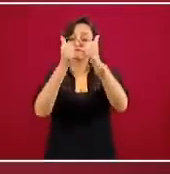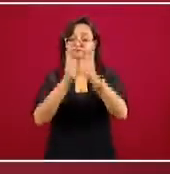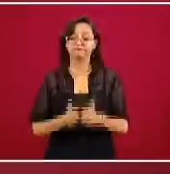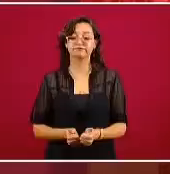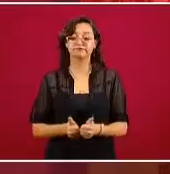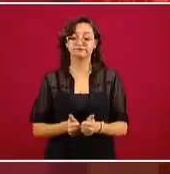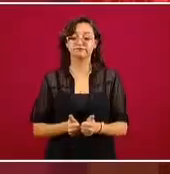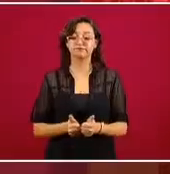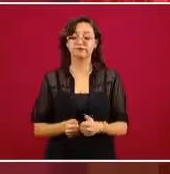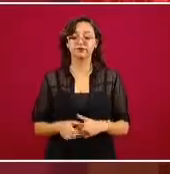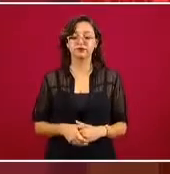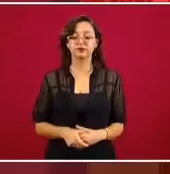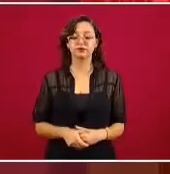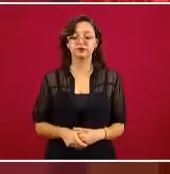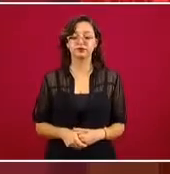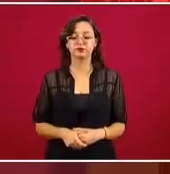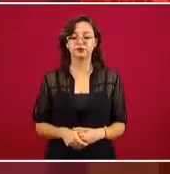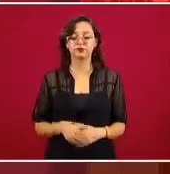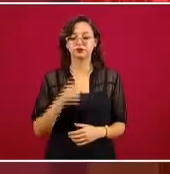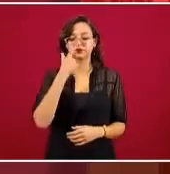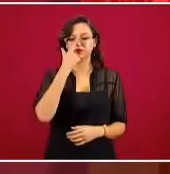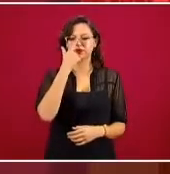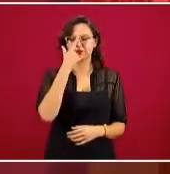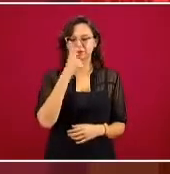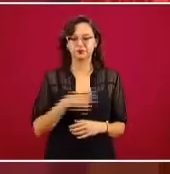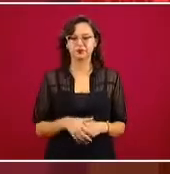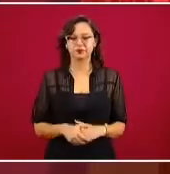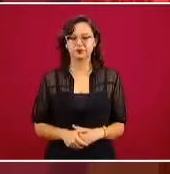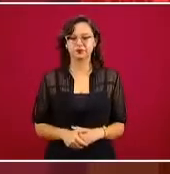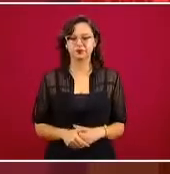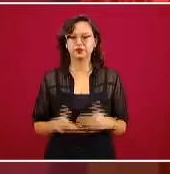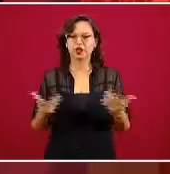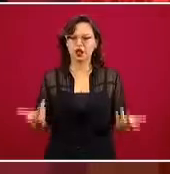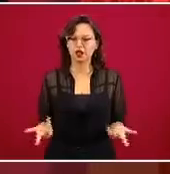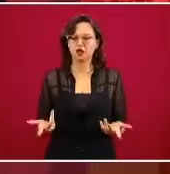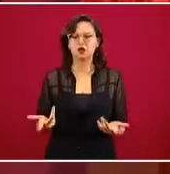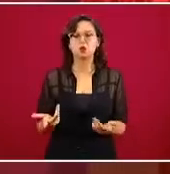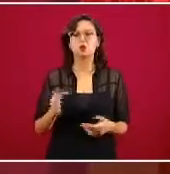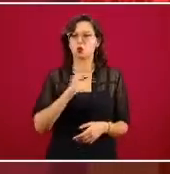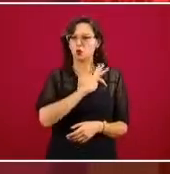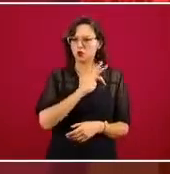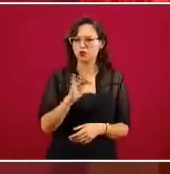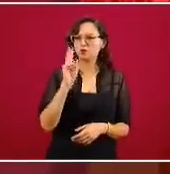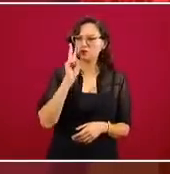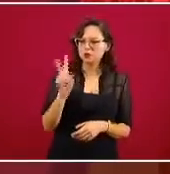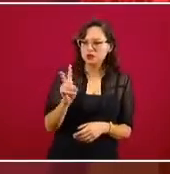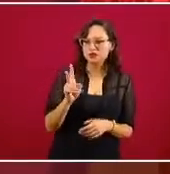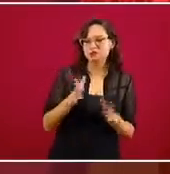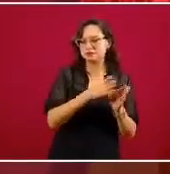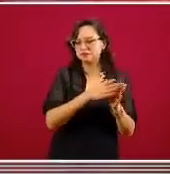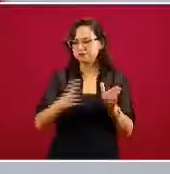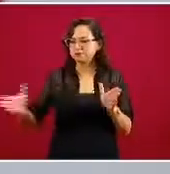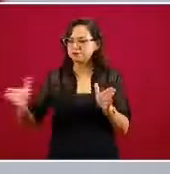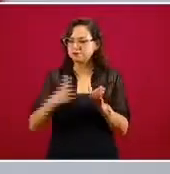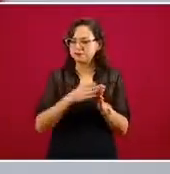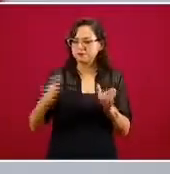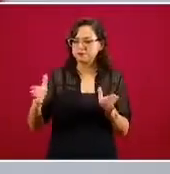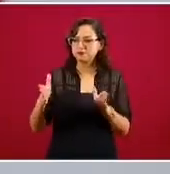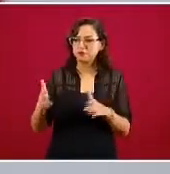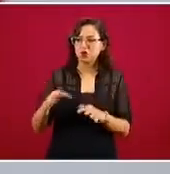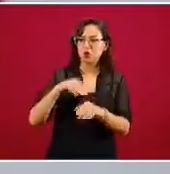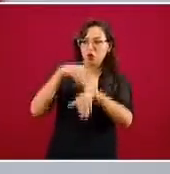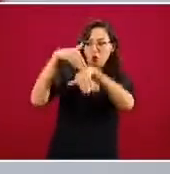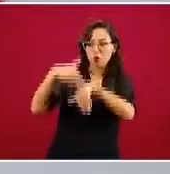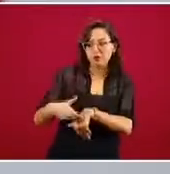casa. Tenemos afortunadamente distintos mecanismos para monitorear este cumplimiento